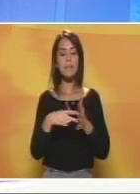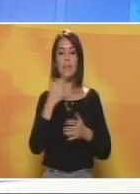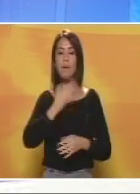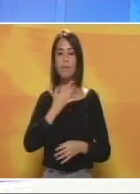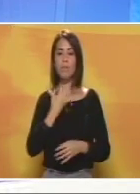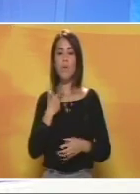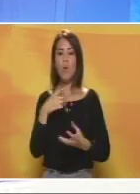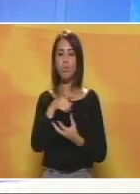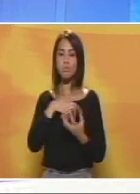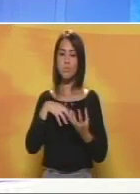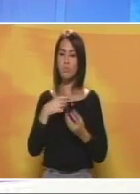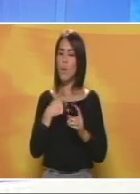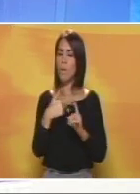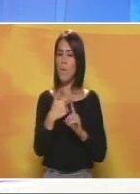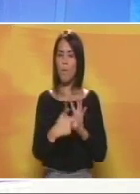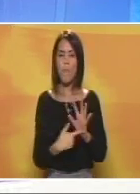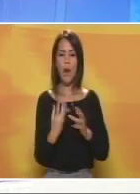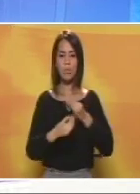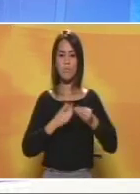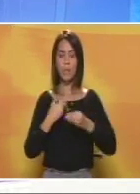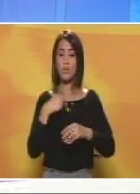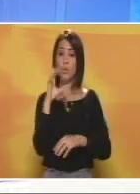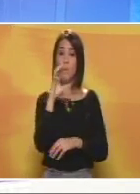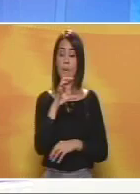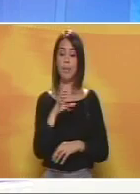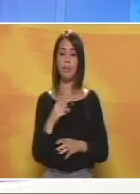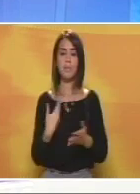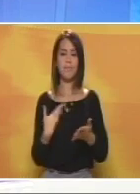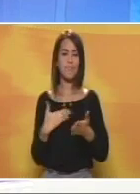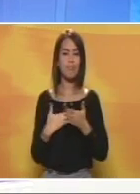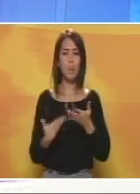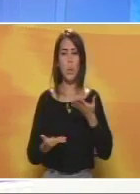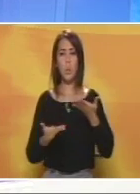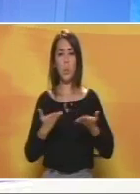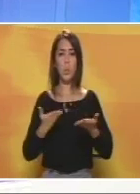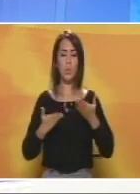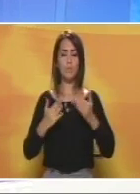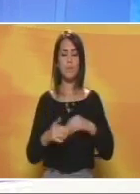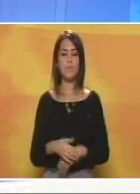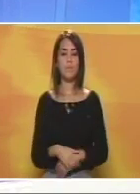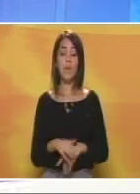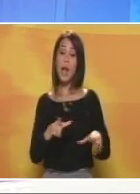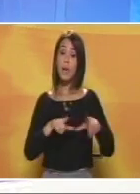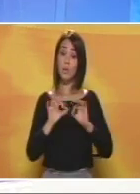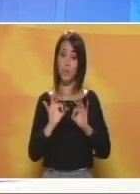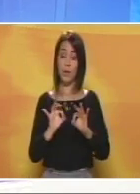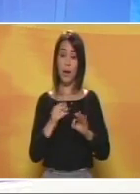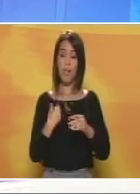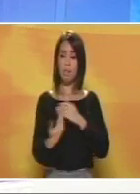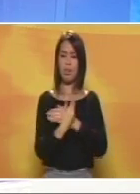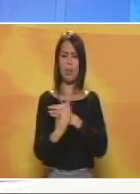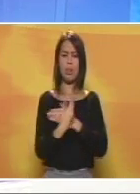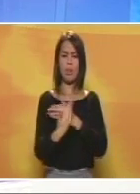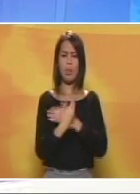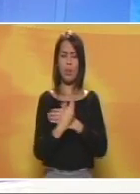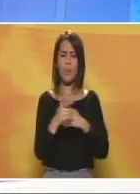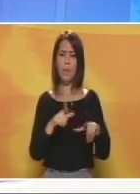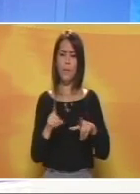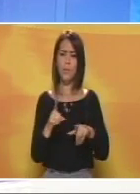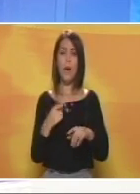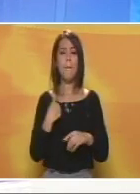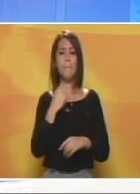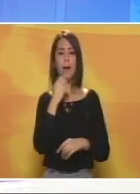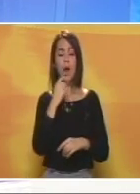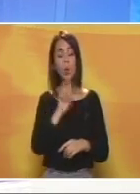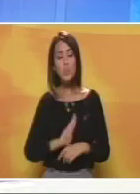que cualquier acción occidental en su país contribuirá a desestabilizar aún más la región tras las amenazas de ataque a Damasco por el presunto